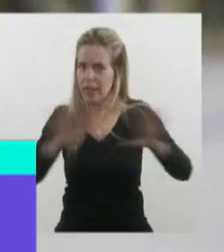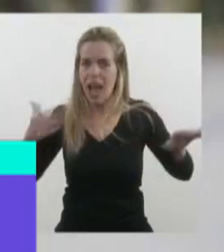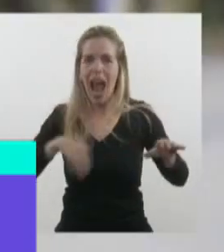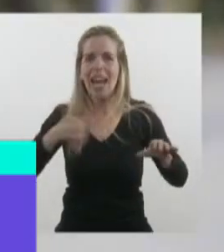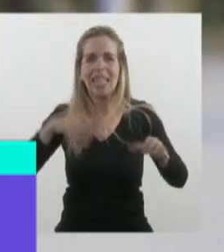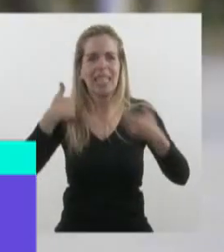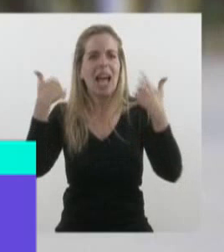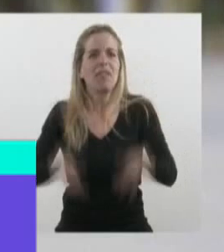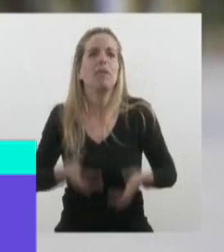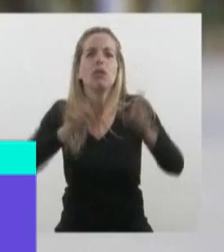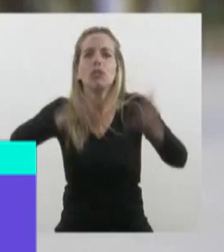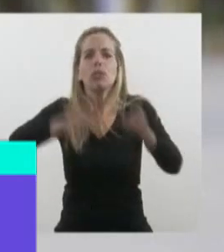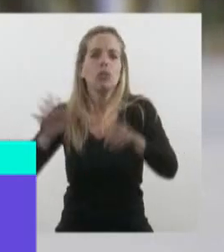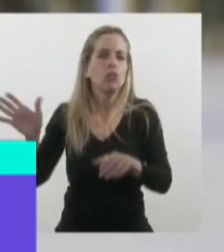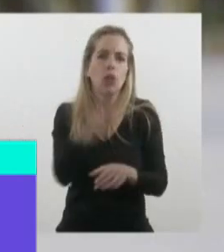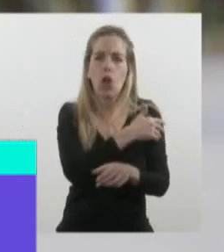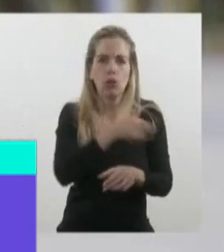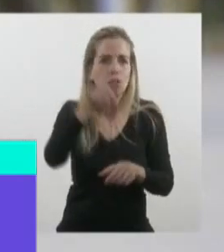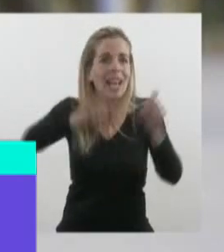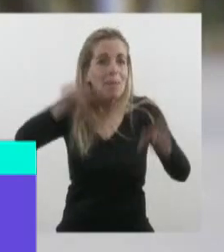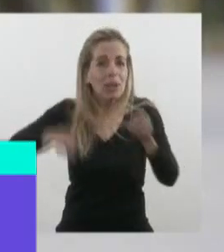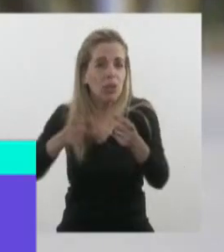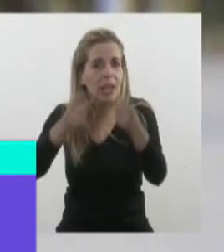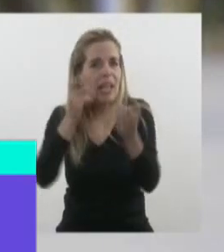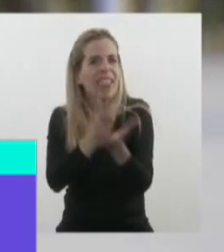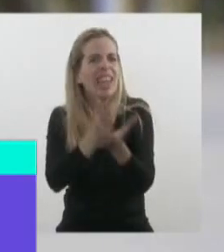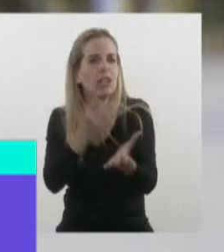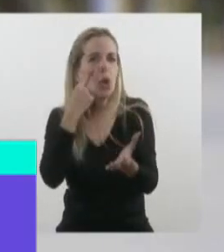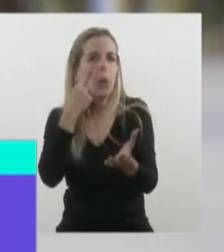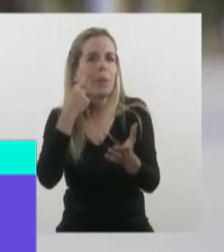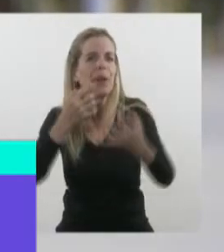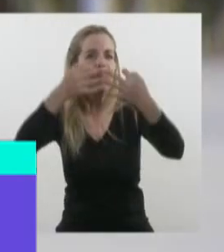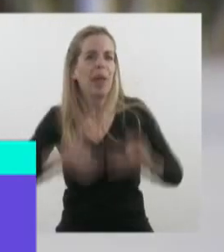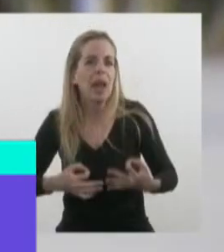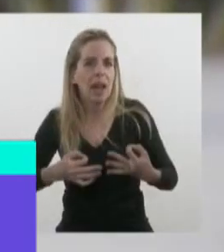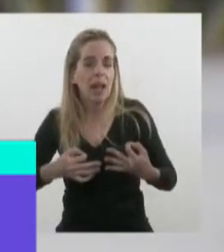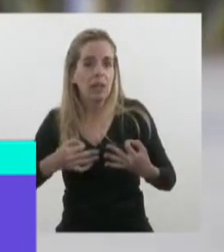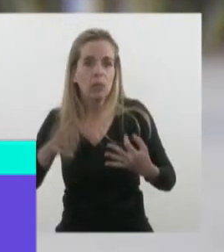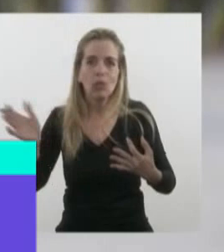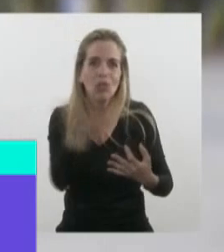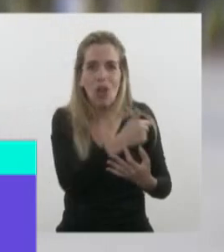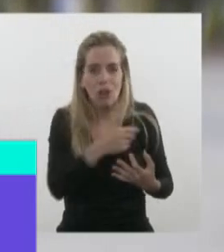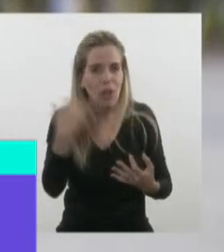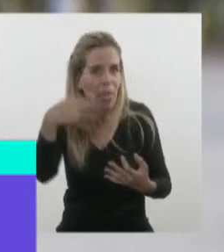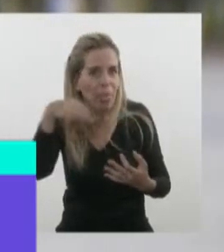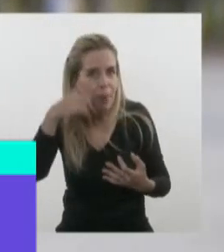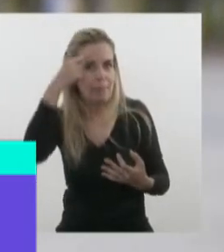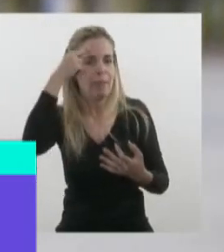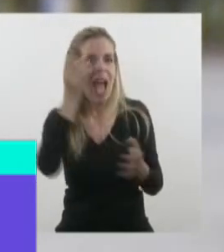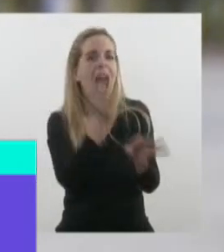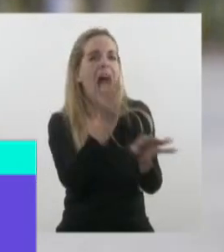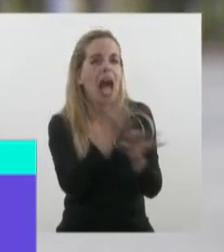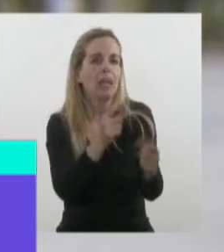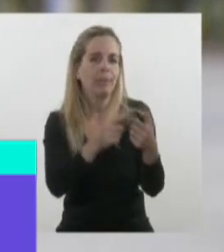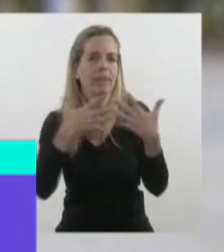y que en la Argentina todos deben vivir dignamente. Y todos deben tener acceso a la educación, a